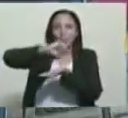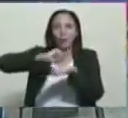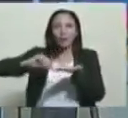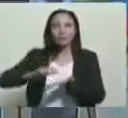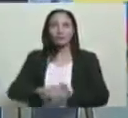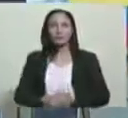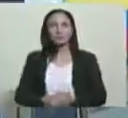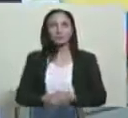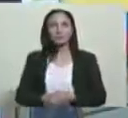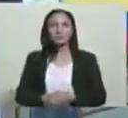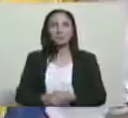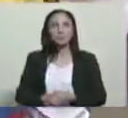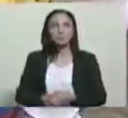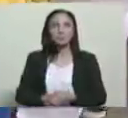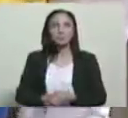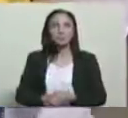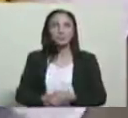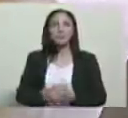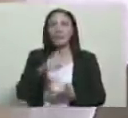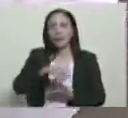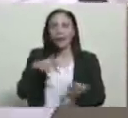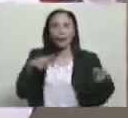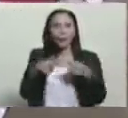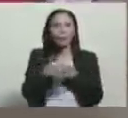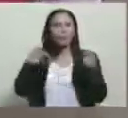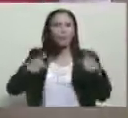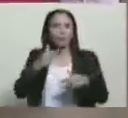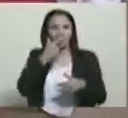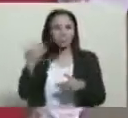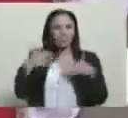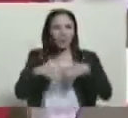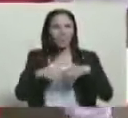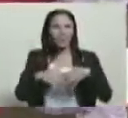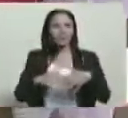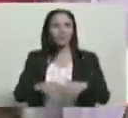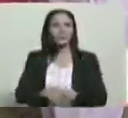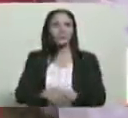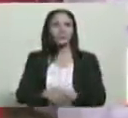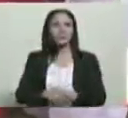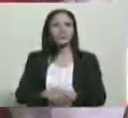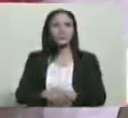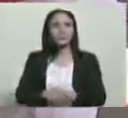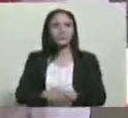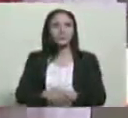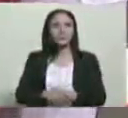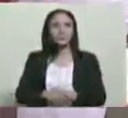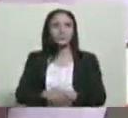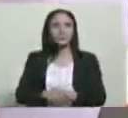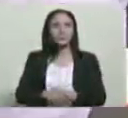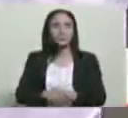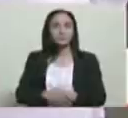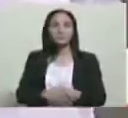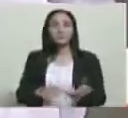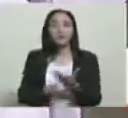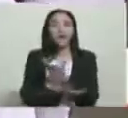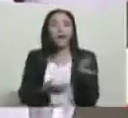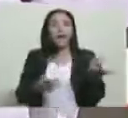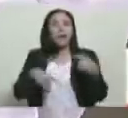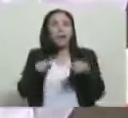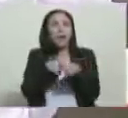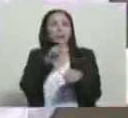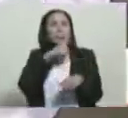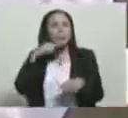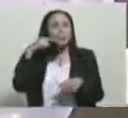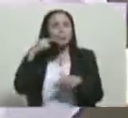que recuerde usted que inauguramos nosotros la planta. También lleva, presidente, compota producida